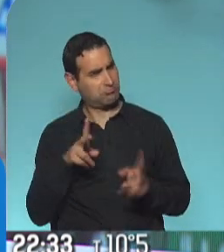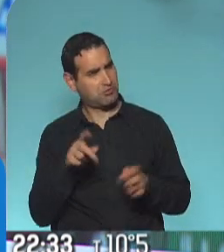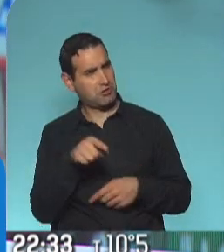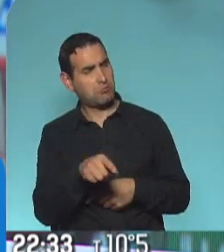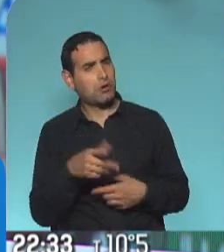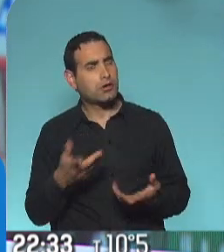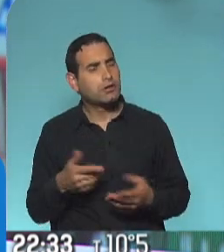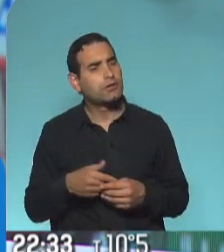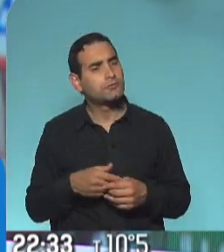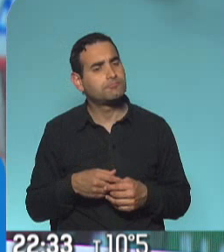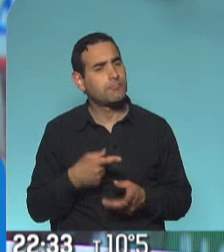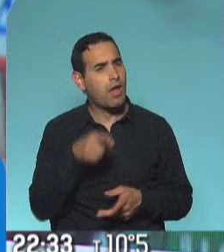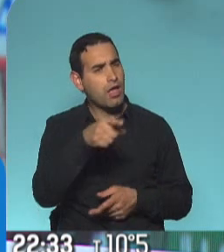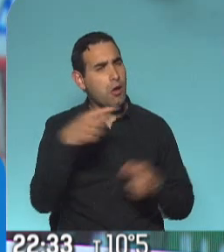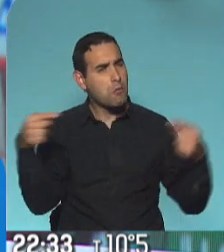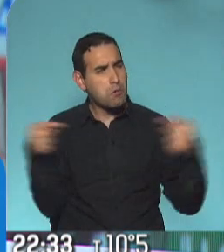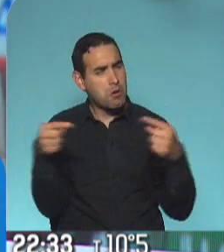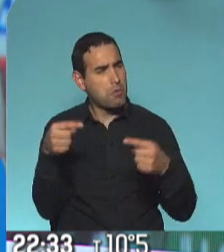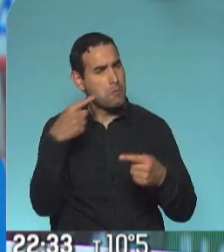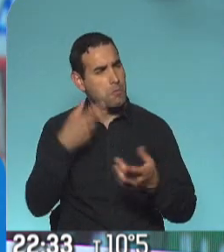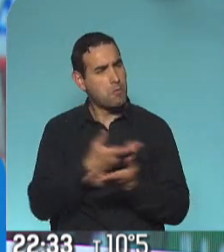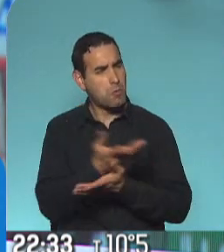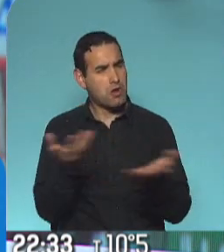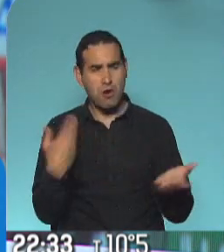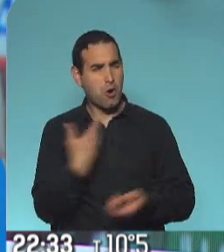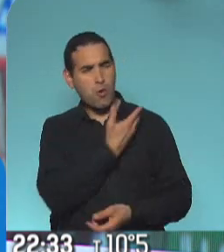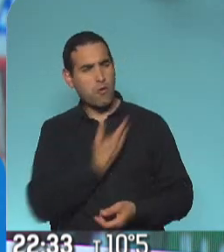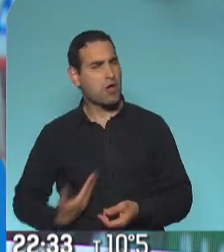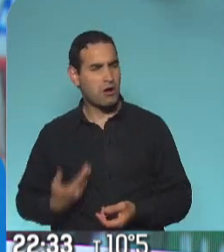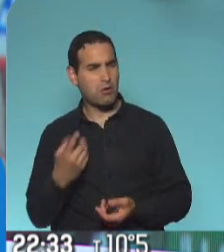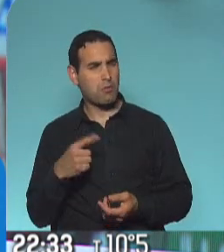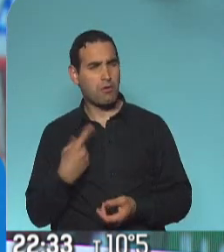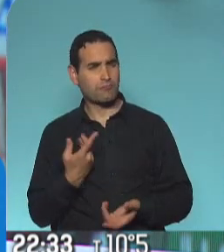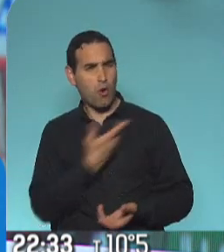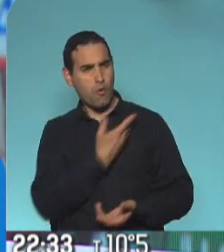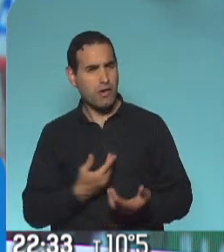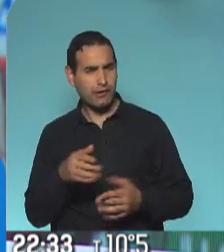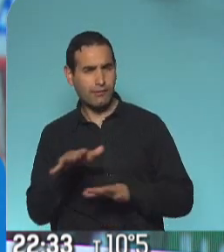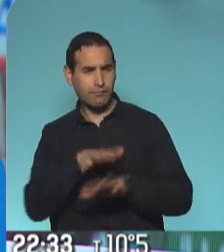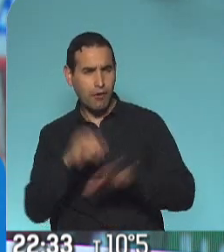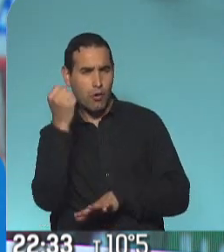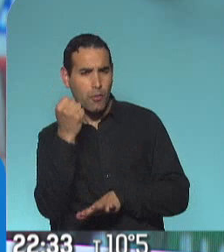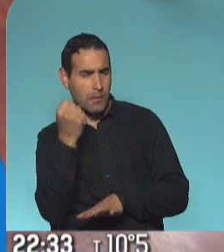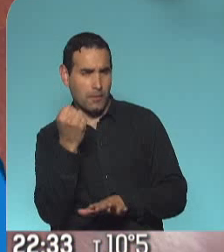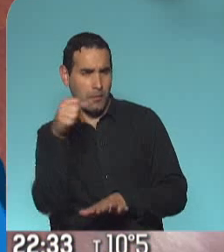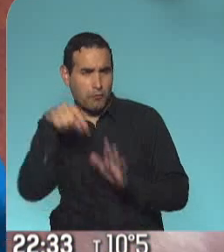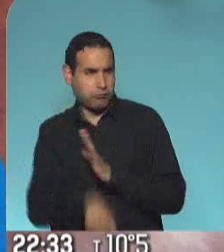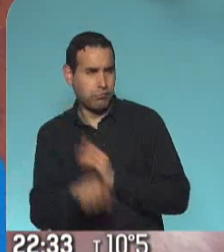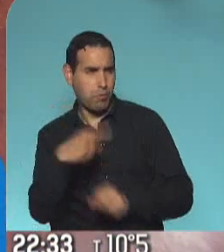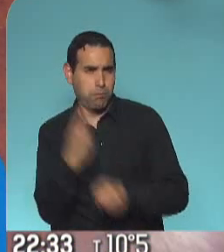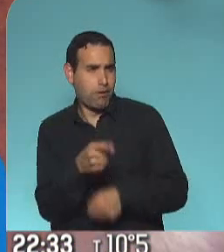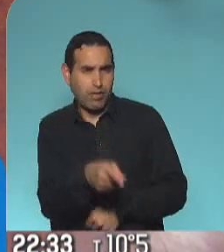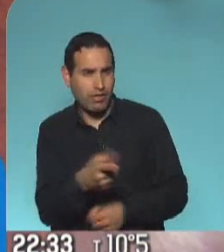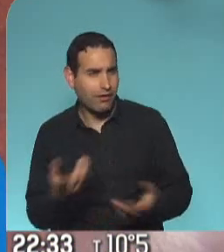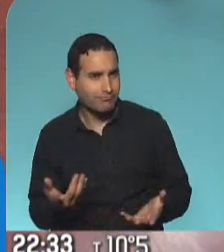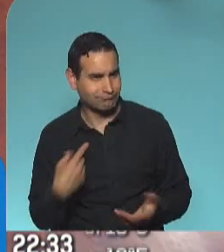es si este conflicto nos está demostrando cierta incapacidad de los gobiernos y de los estados de manejar cuestiones de economía profunda, ¿no?